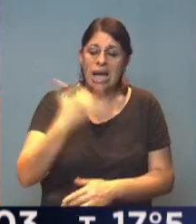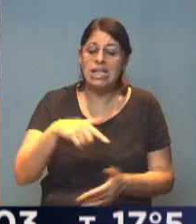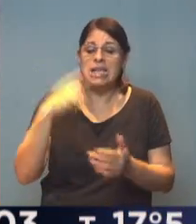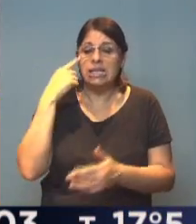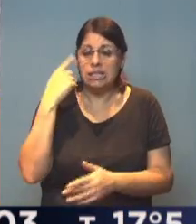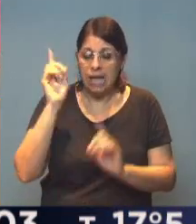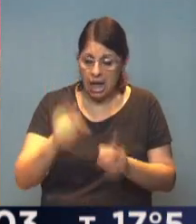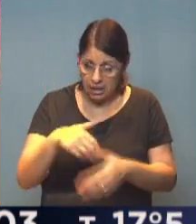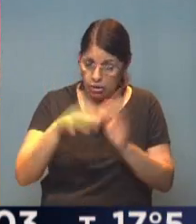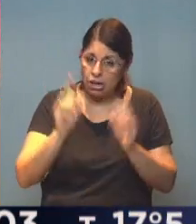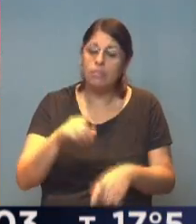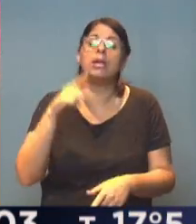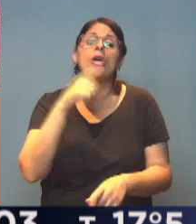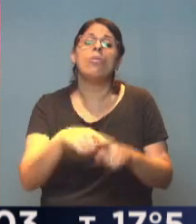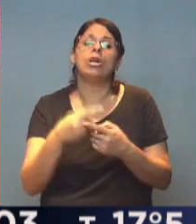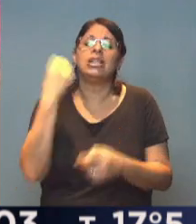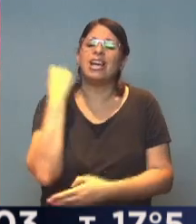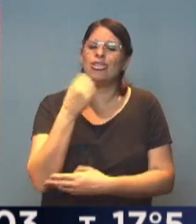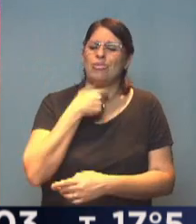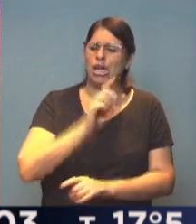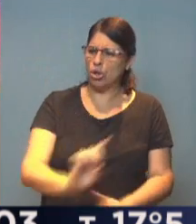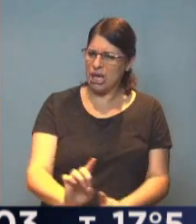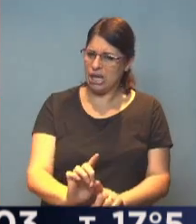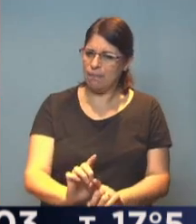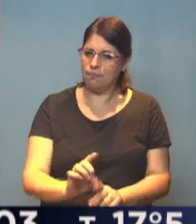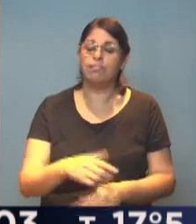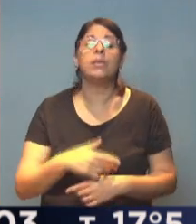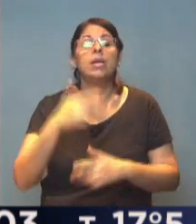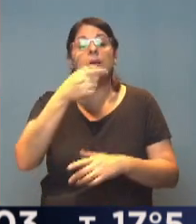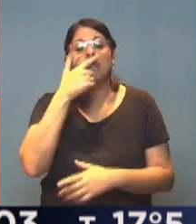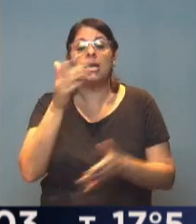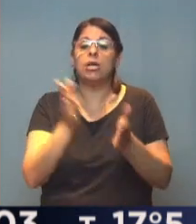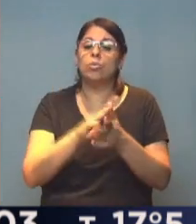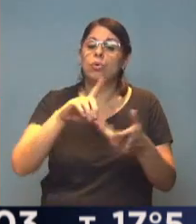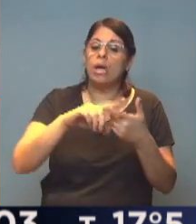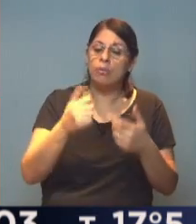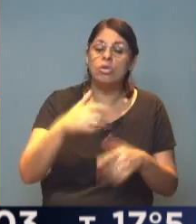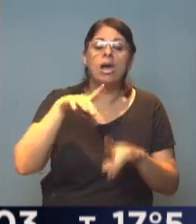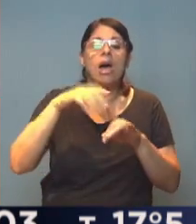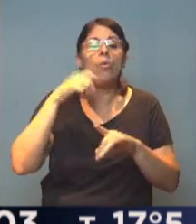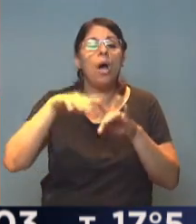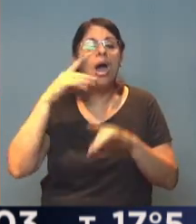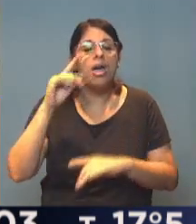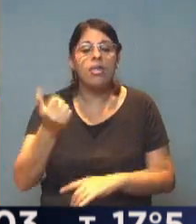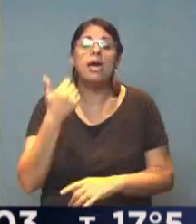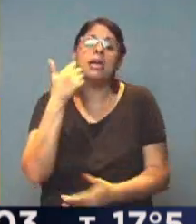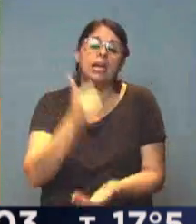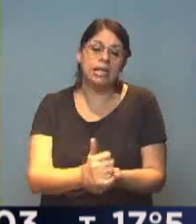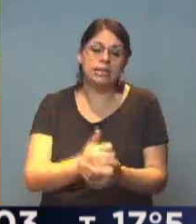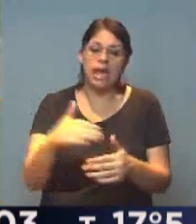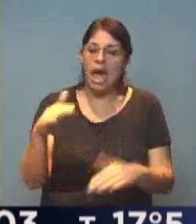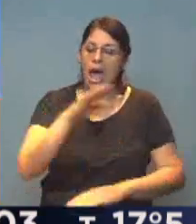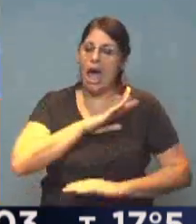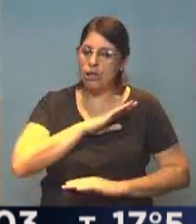también la política económica que les resultaba adversa. Macri estuvo junto a su esposa, Juliana Wada, en este acto